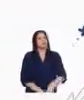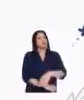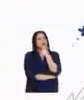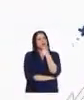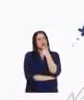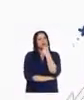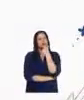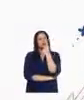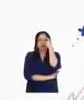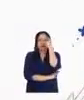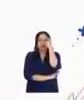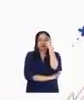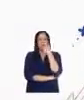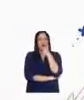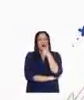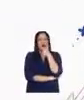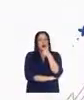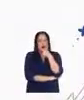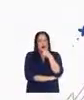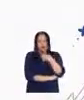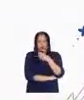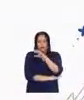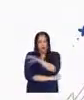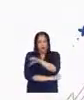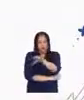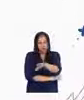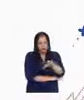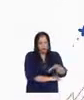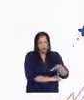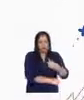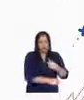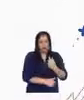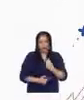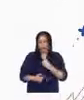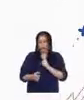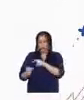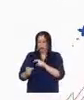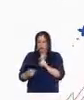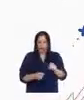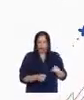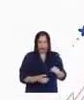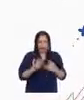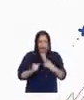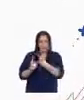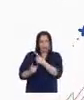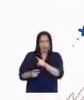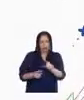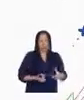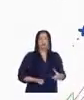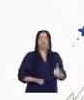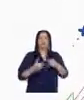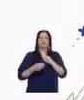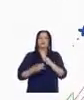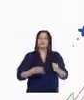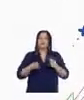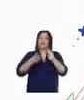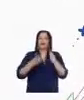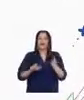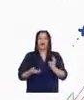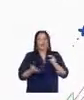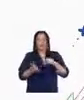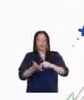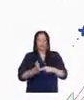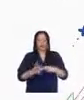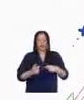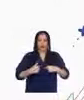Estuve pensando, y yo creo que pertenezco a varias familias, ¿eh? ¿Te pasó lo mismo? Según esta metodología, esto no quiere decir